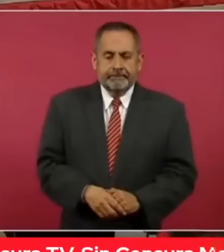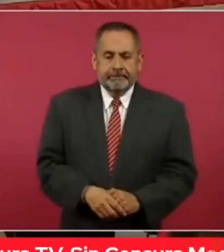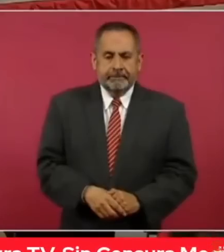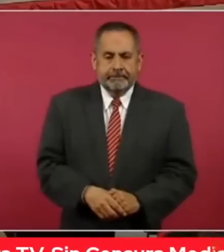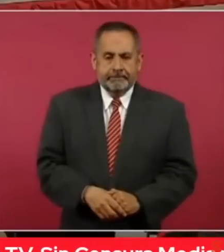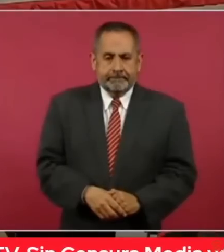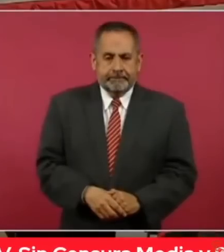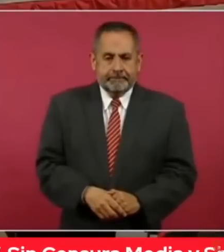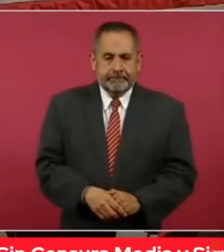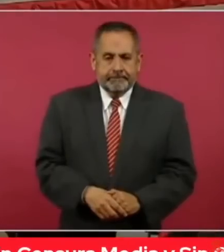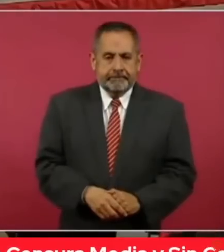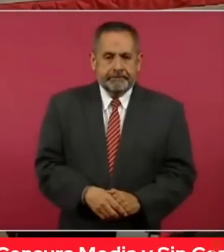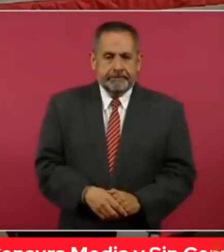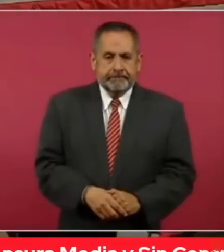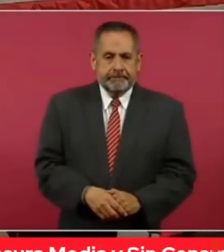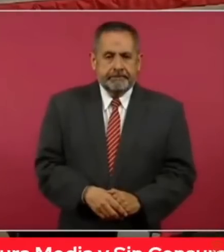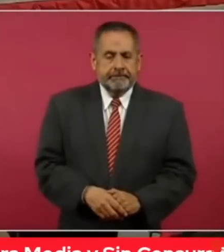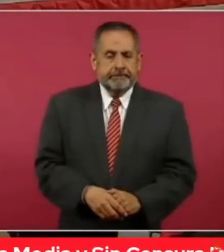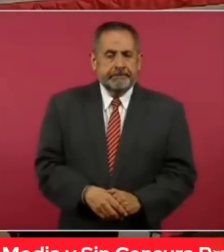Adelante.